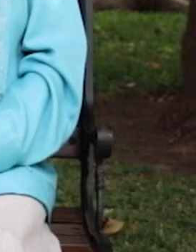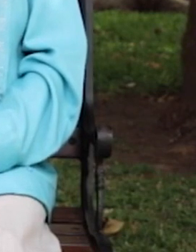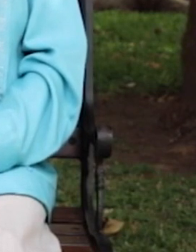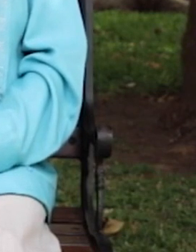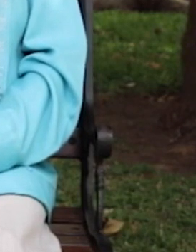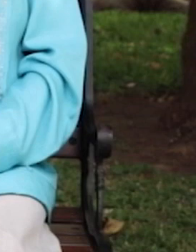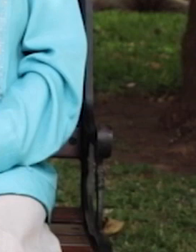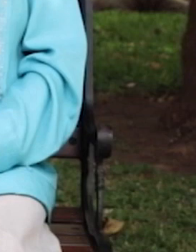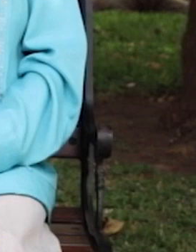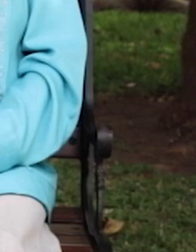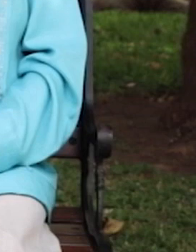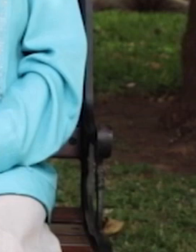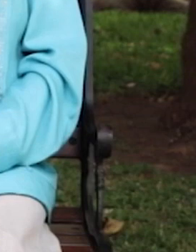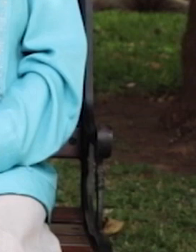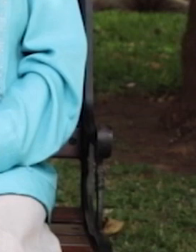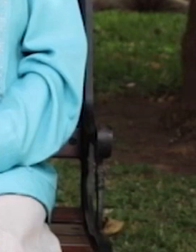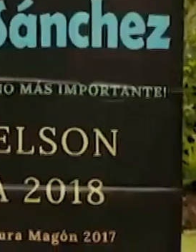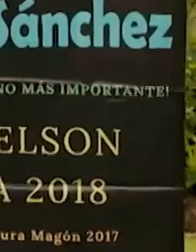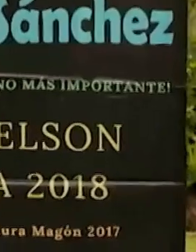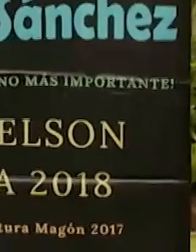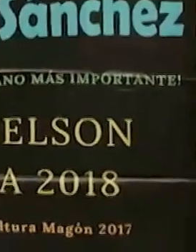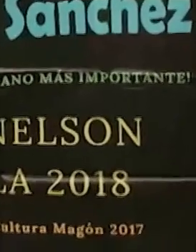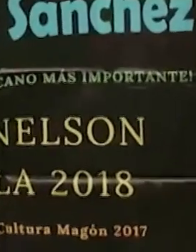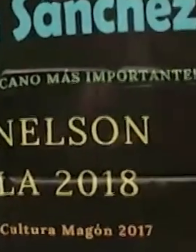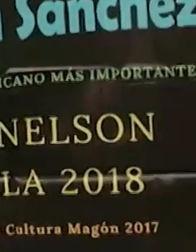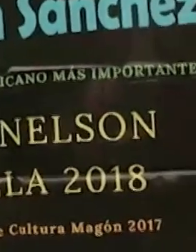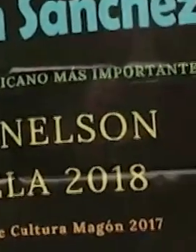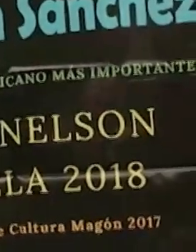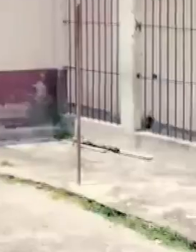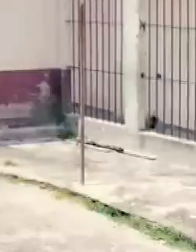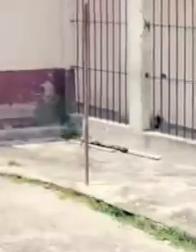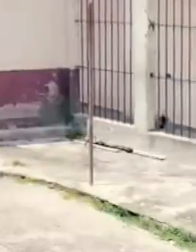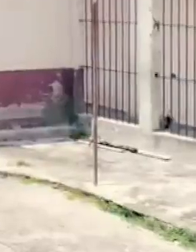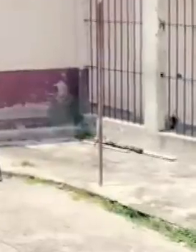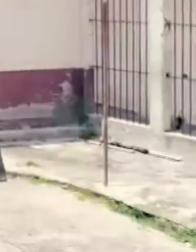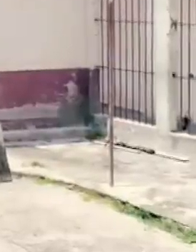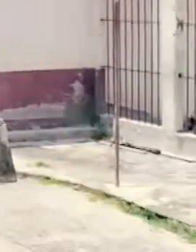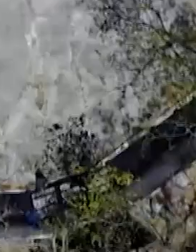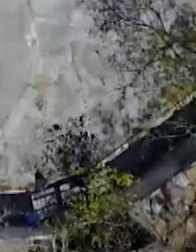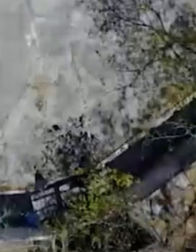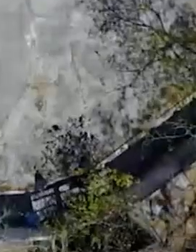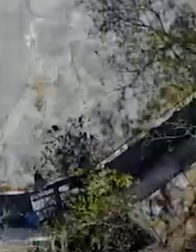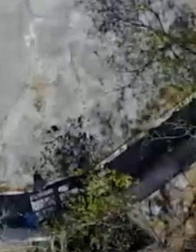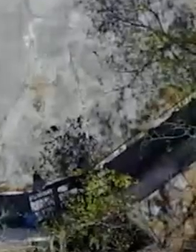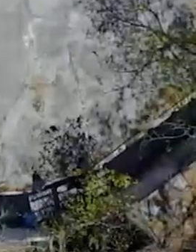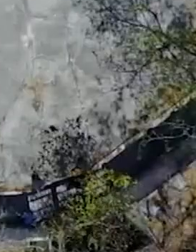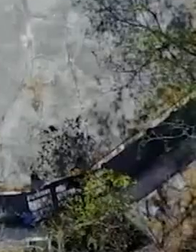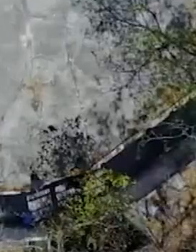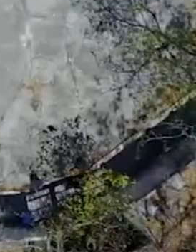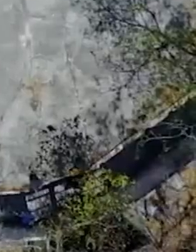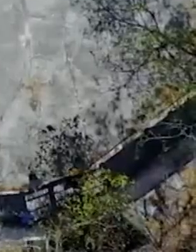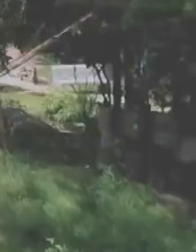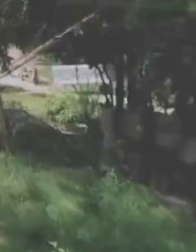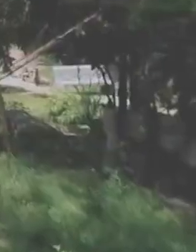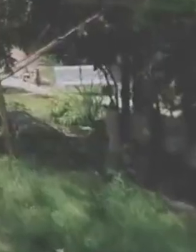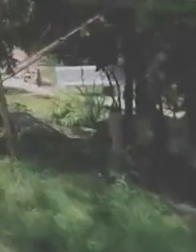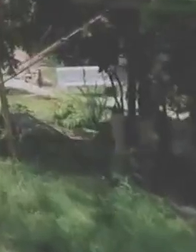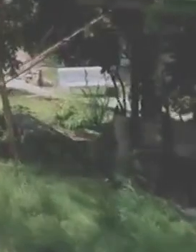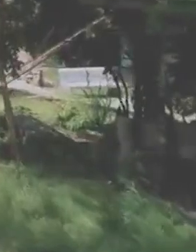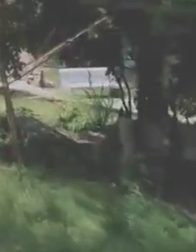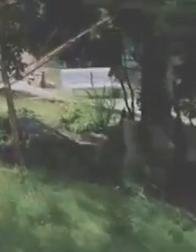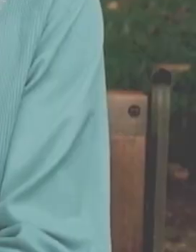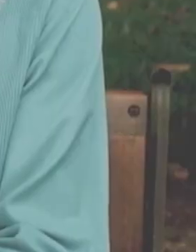escribí La isla de los hombres solos. El reencuentro del gran autor José León Sánchez con sus